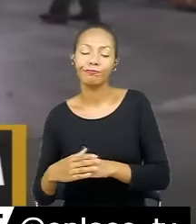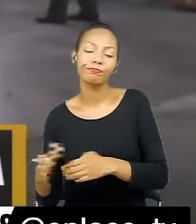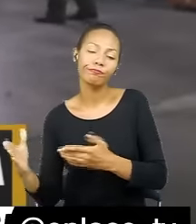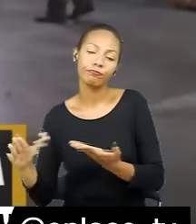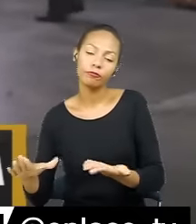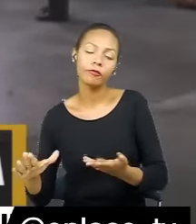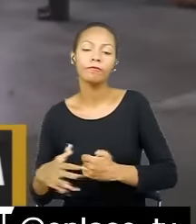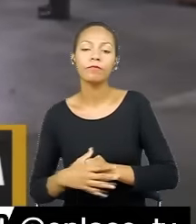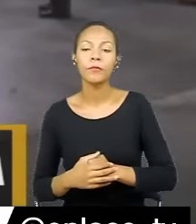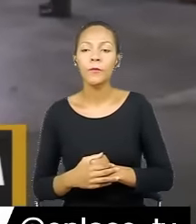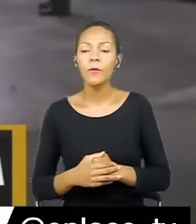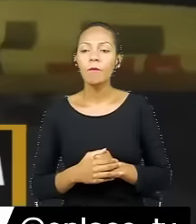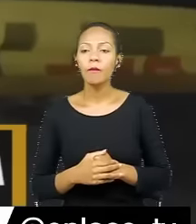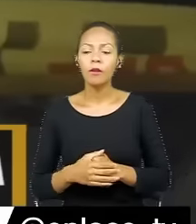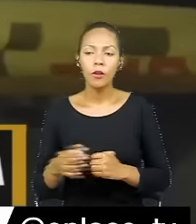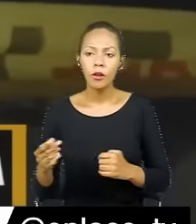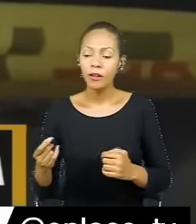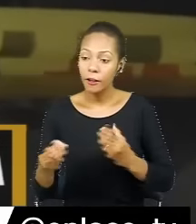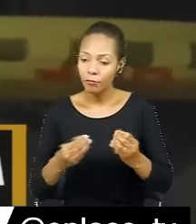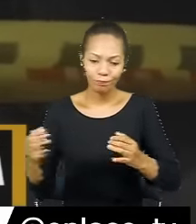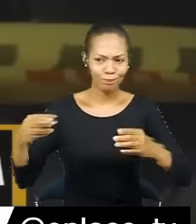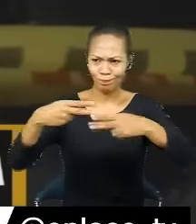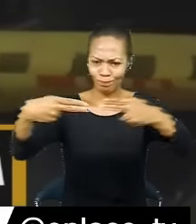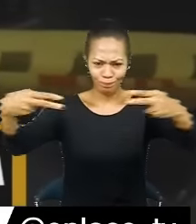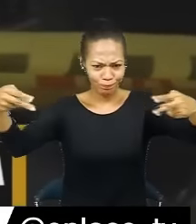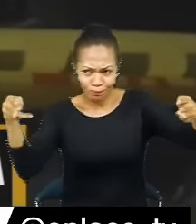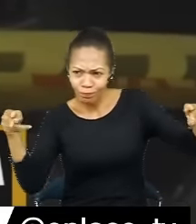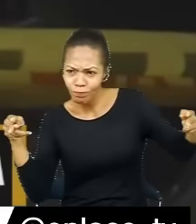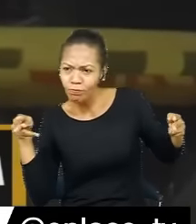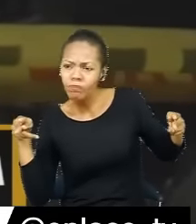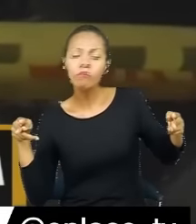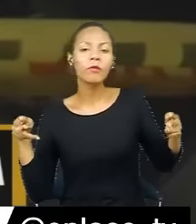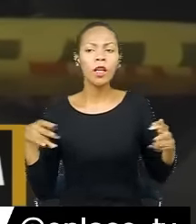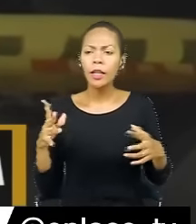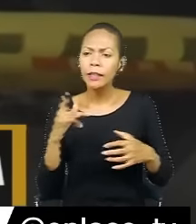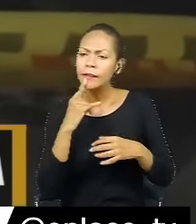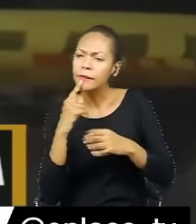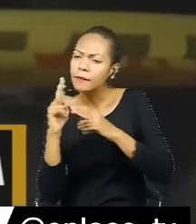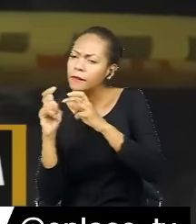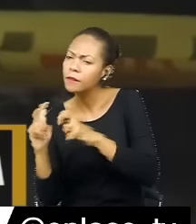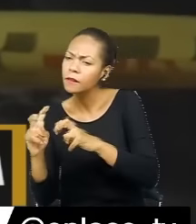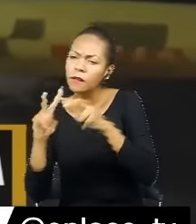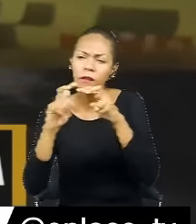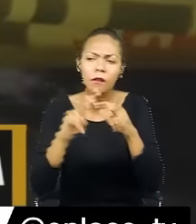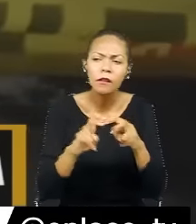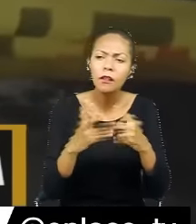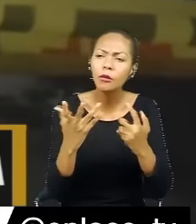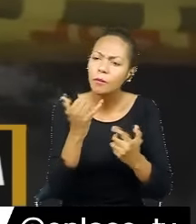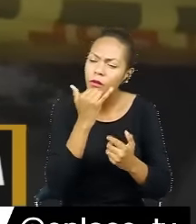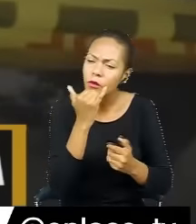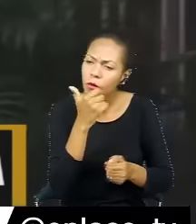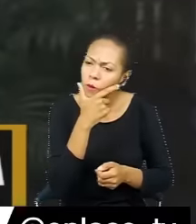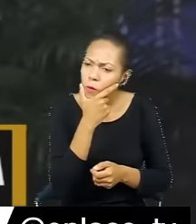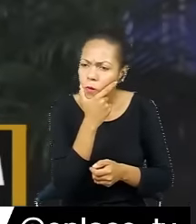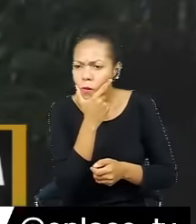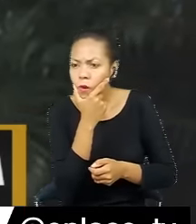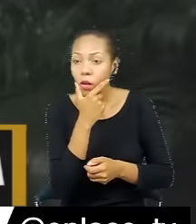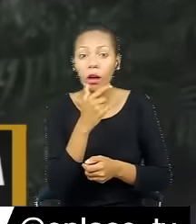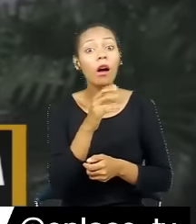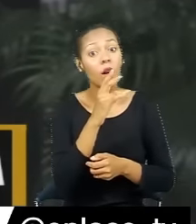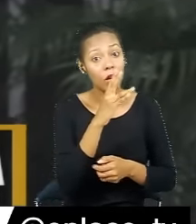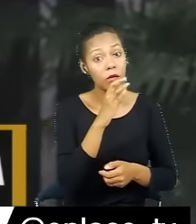Inmediatamente procedimos a acordonar el sitio e indagar cuál fue la situación. se encontraba el esposo, quien